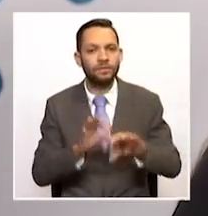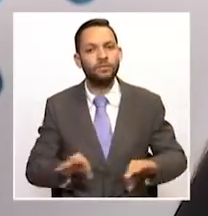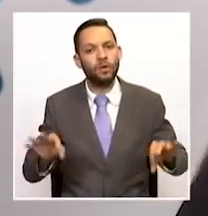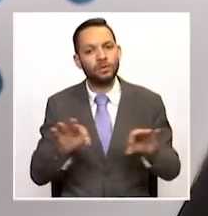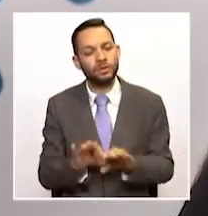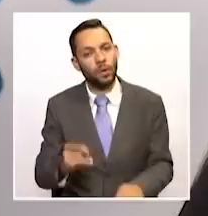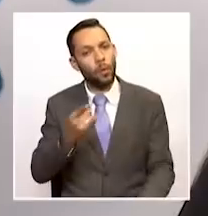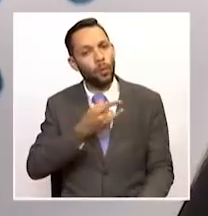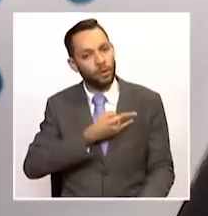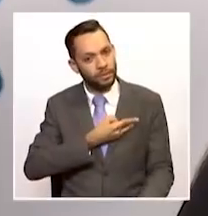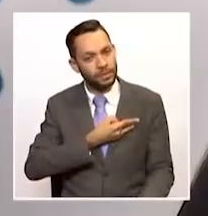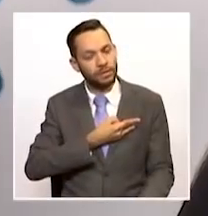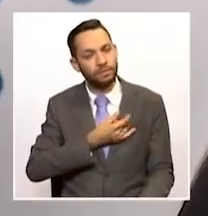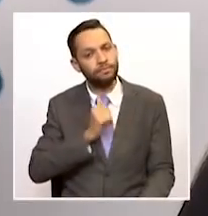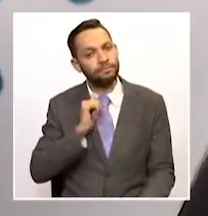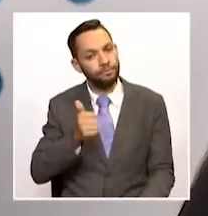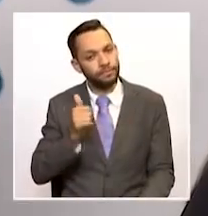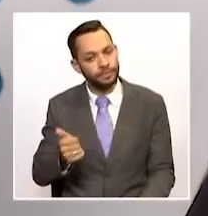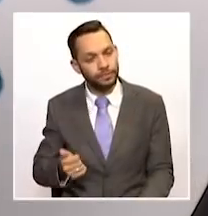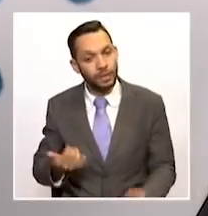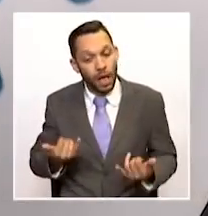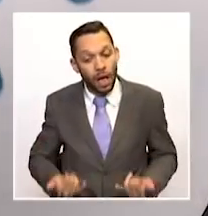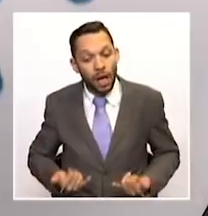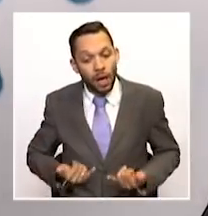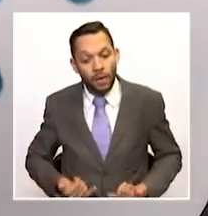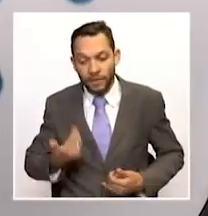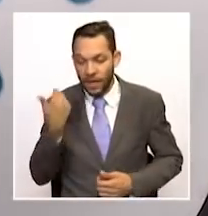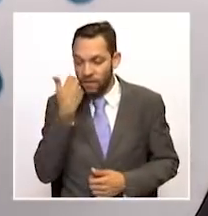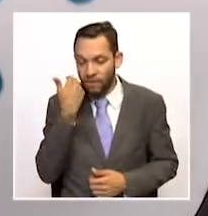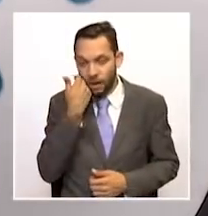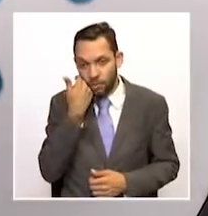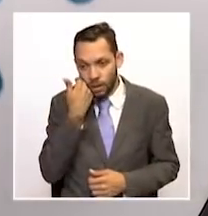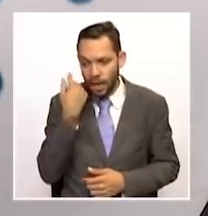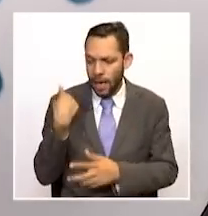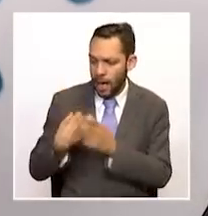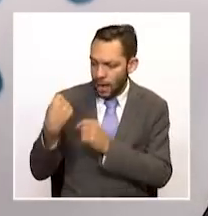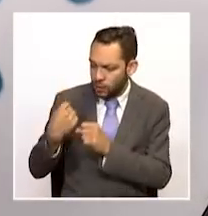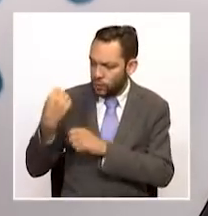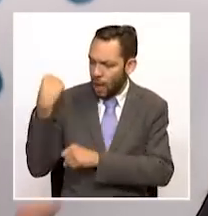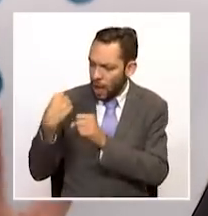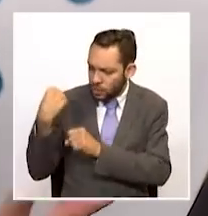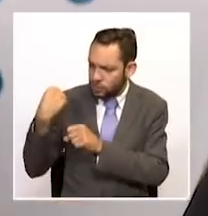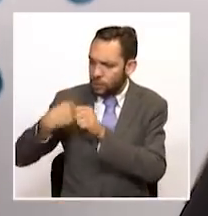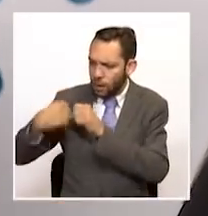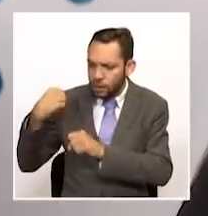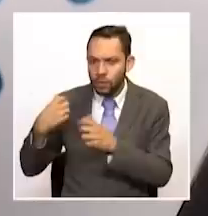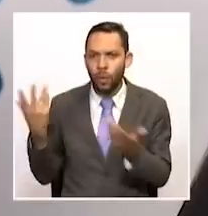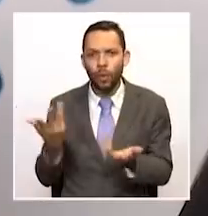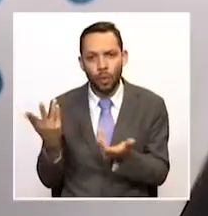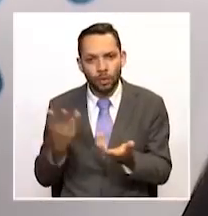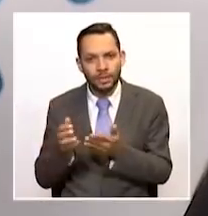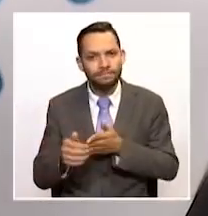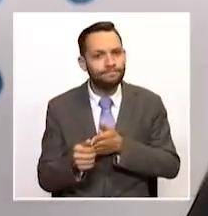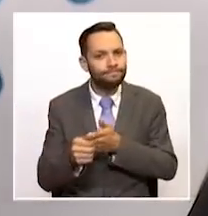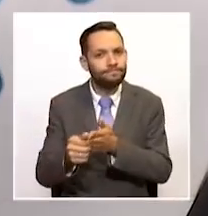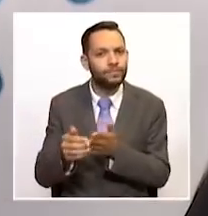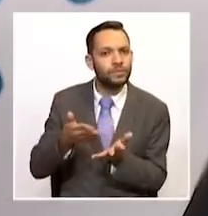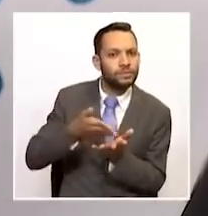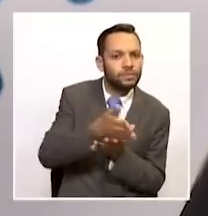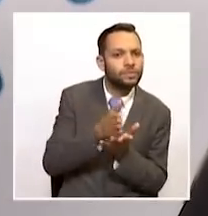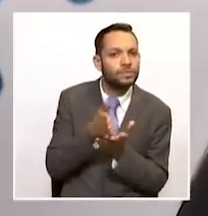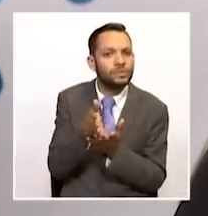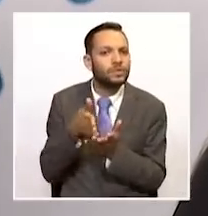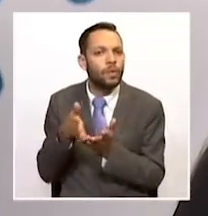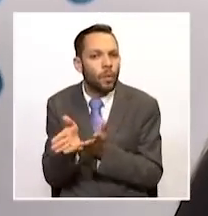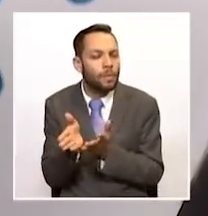a que hagan algo referente a las enfermedades huérfanas al menos para que sepan a dónde direccionar las para que no hemos estudiado